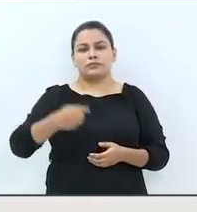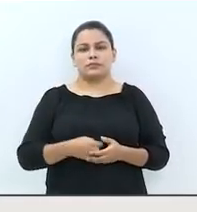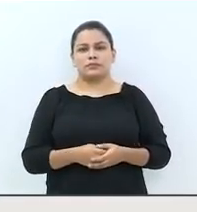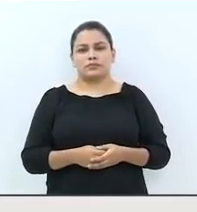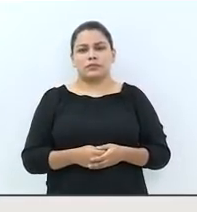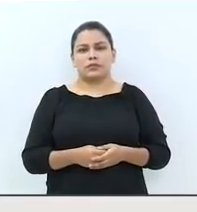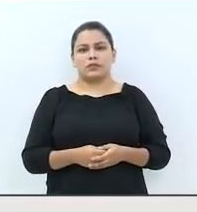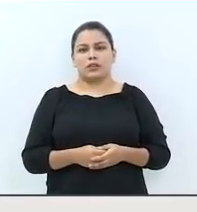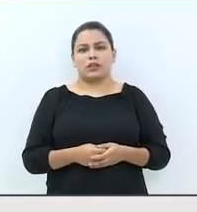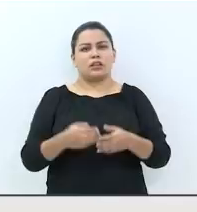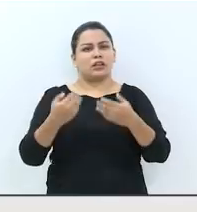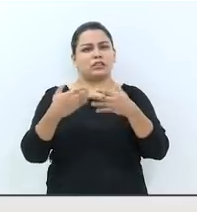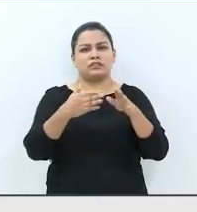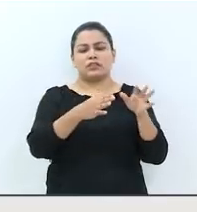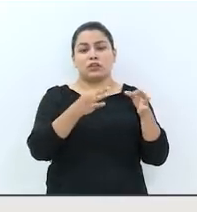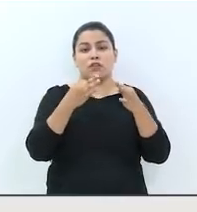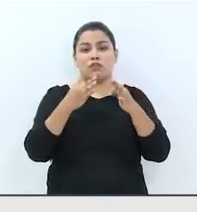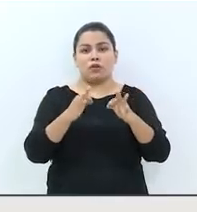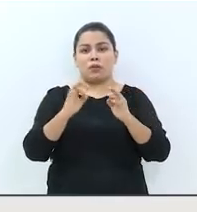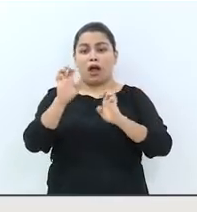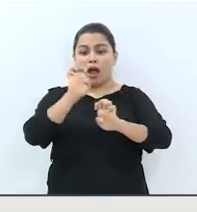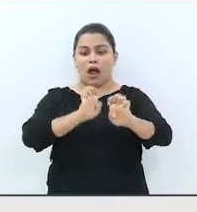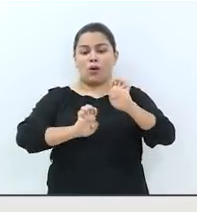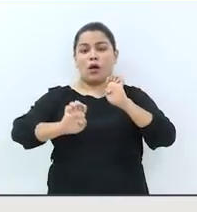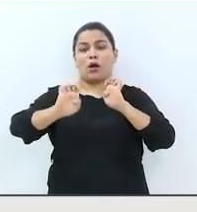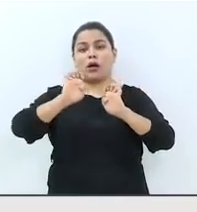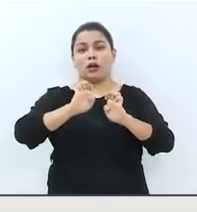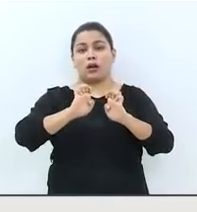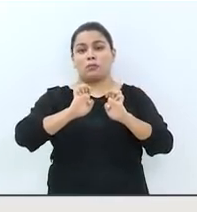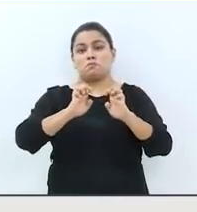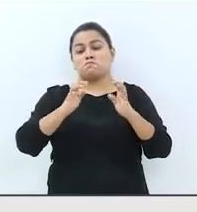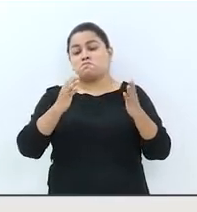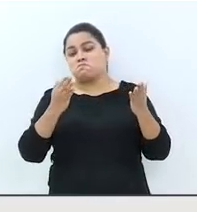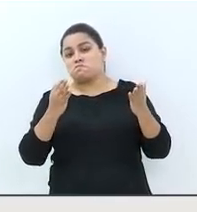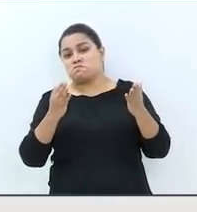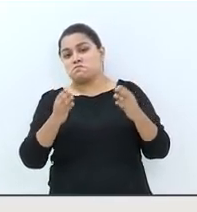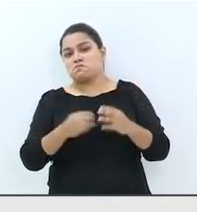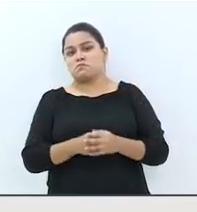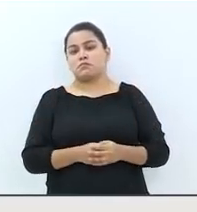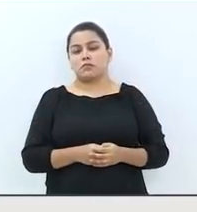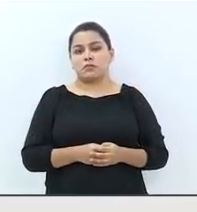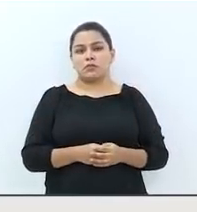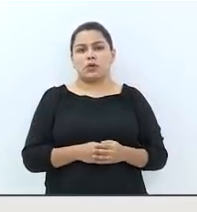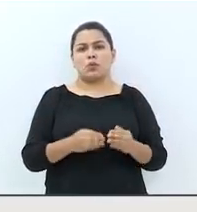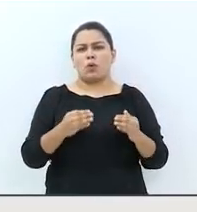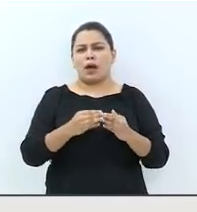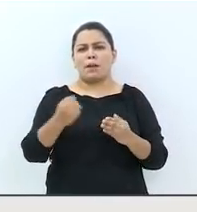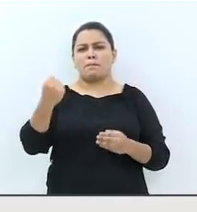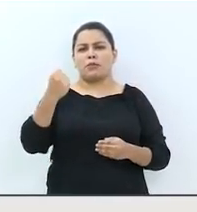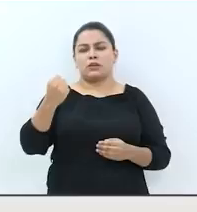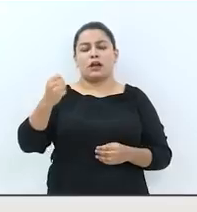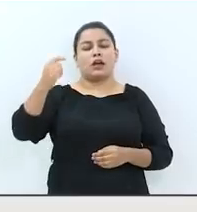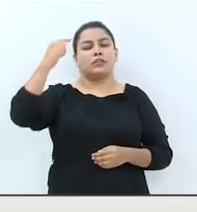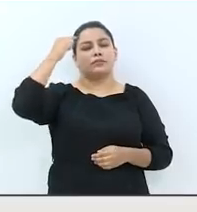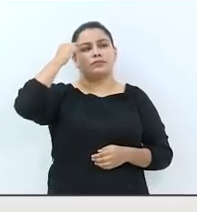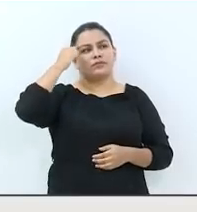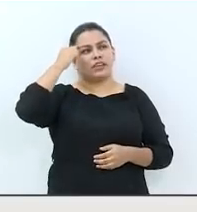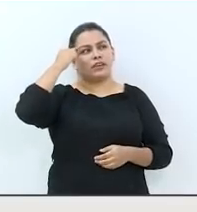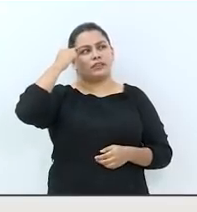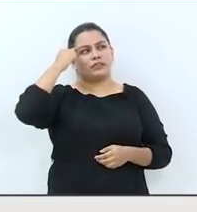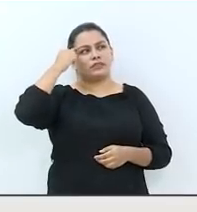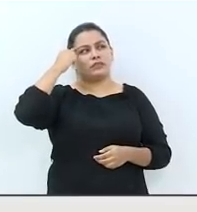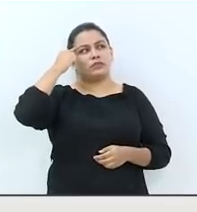los formatos de evaluación, que son también pues bien importantes. Imagínense qué chivo podría ser,